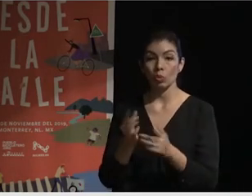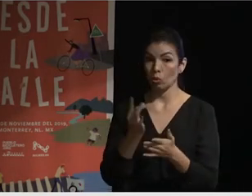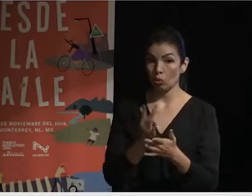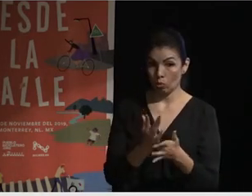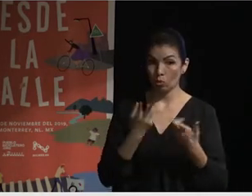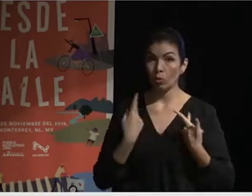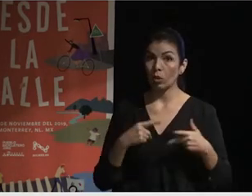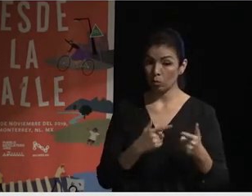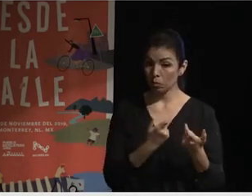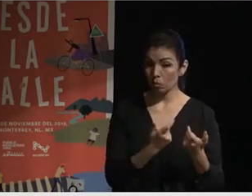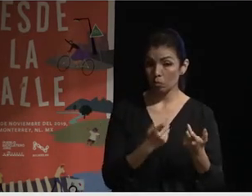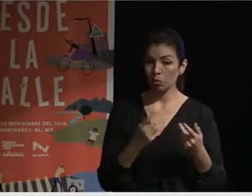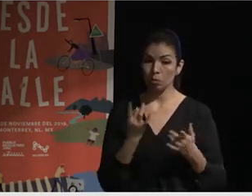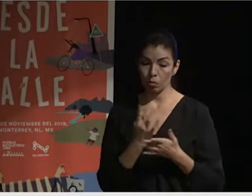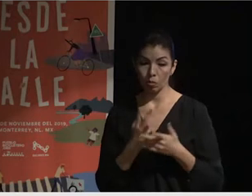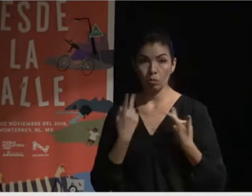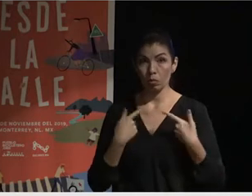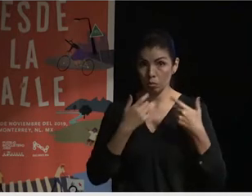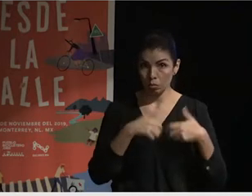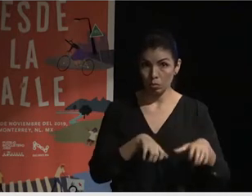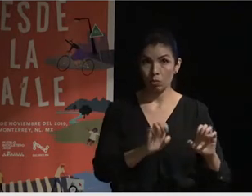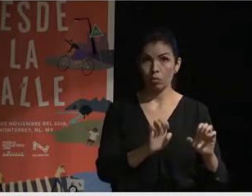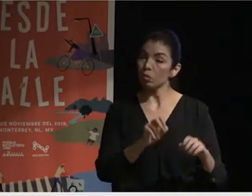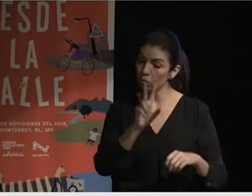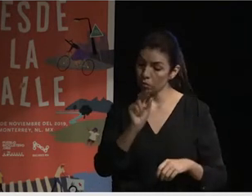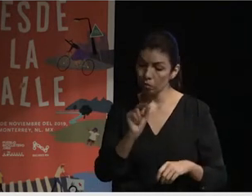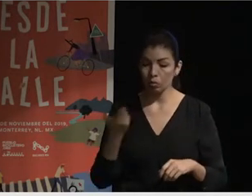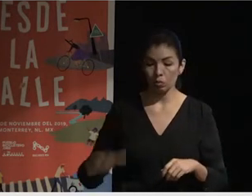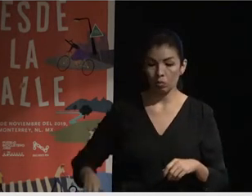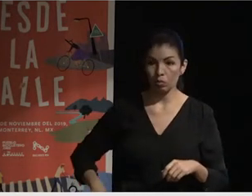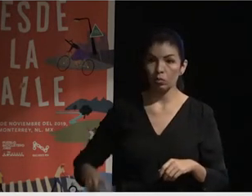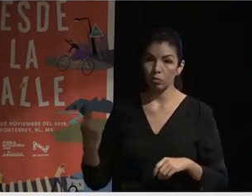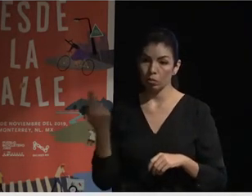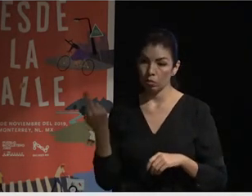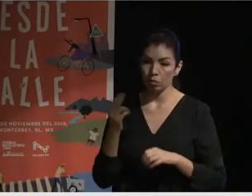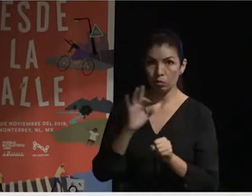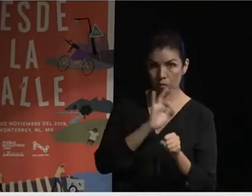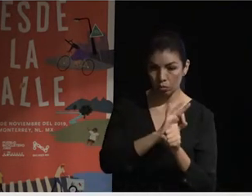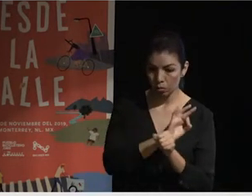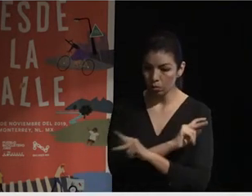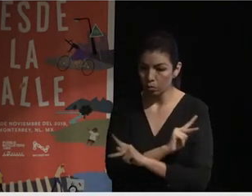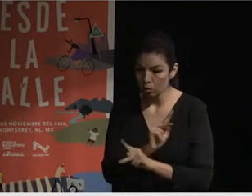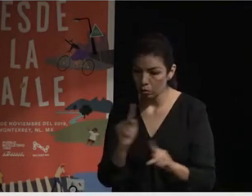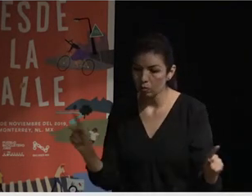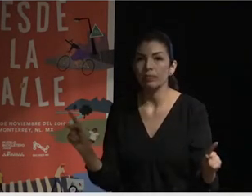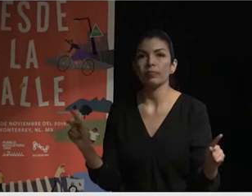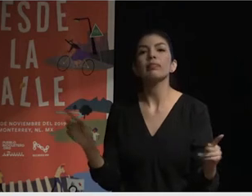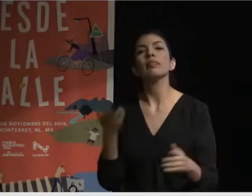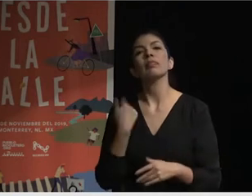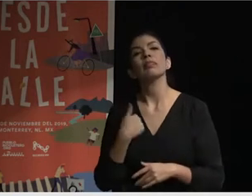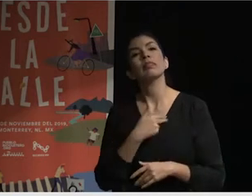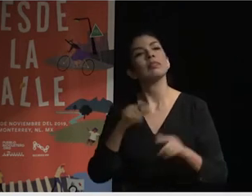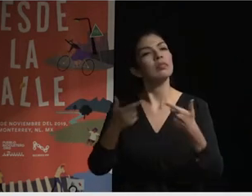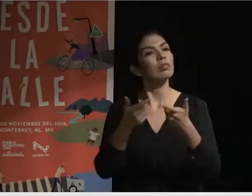presentaron algunos casos acá, y sin duda alguna creo que esa es la invitación como movimiento ciclista, ¿no? Repensemos cómo generamos